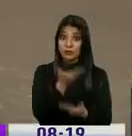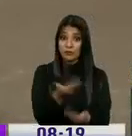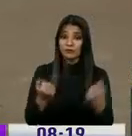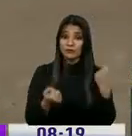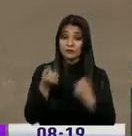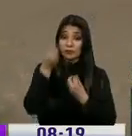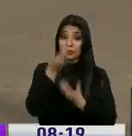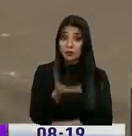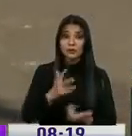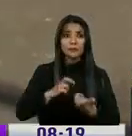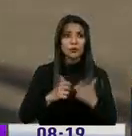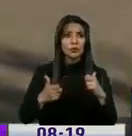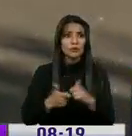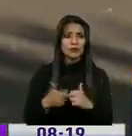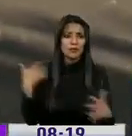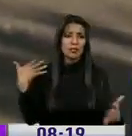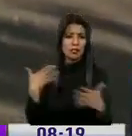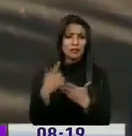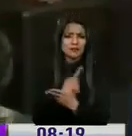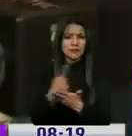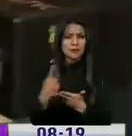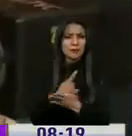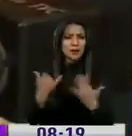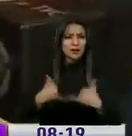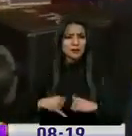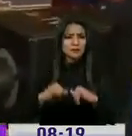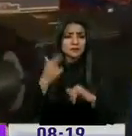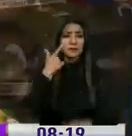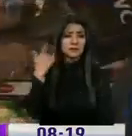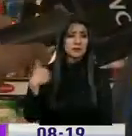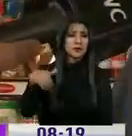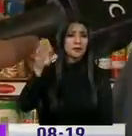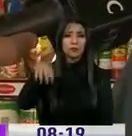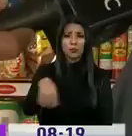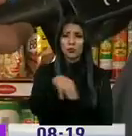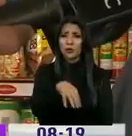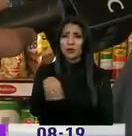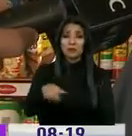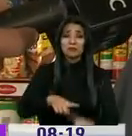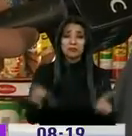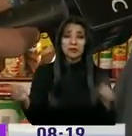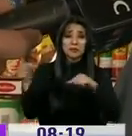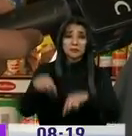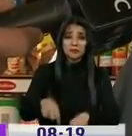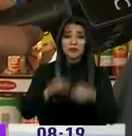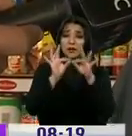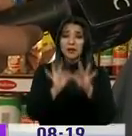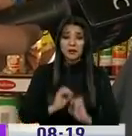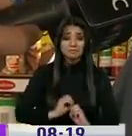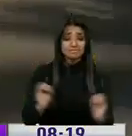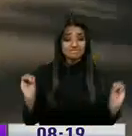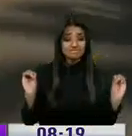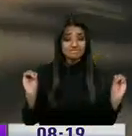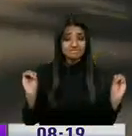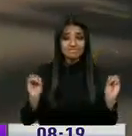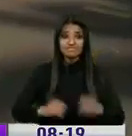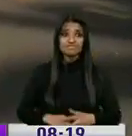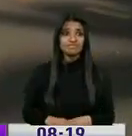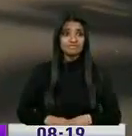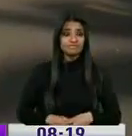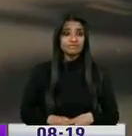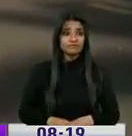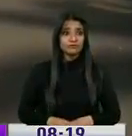conductores, el problema persiste algunas semanas. Bastante tiempo está ahí, pero no arregla. Están ya